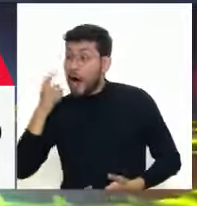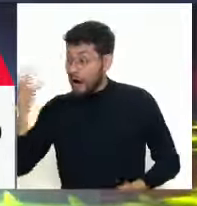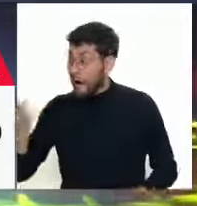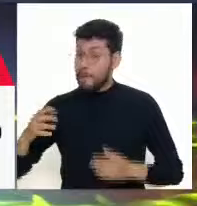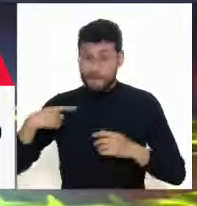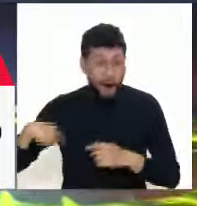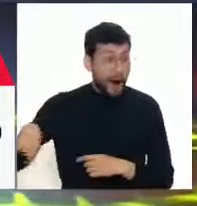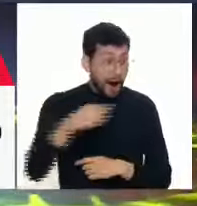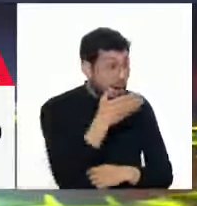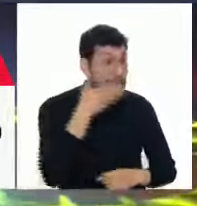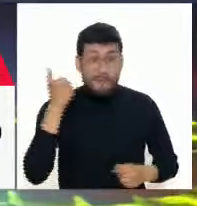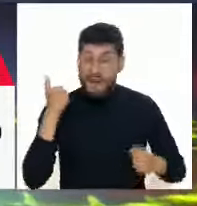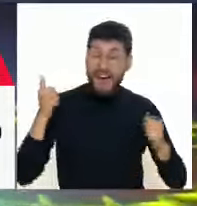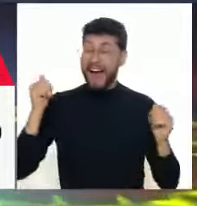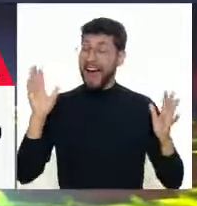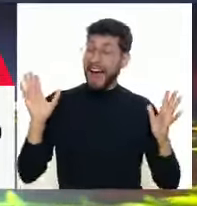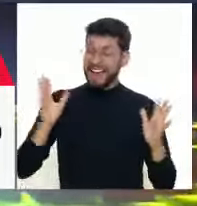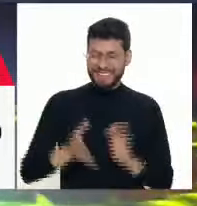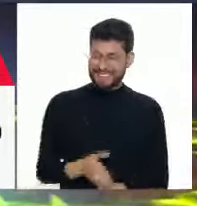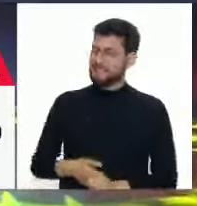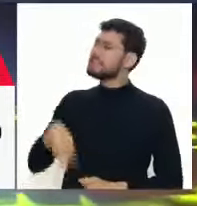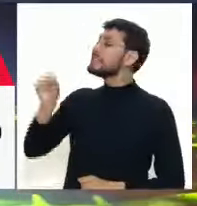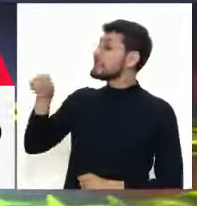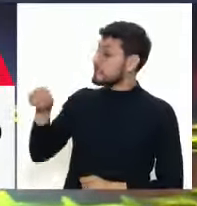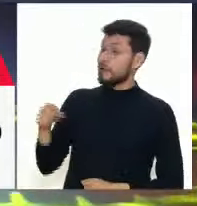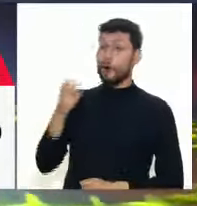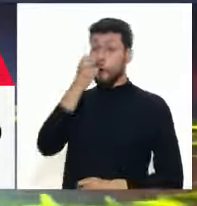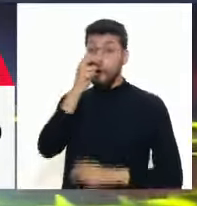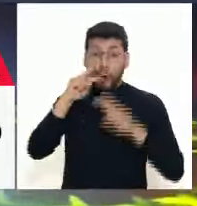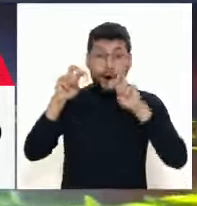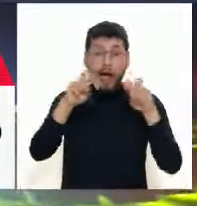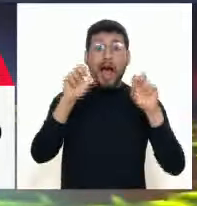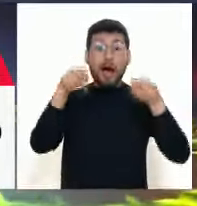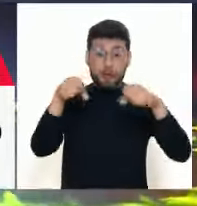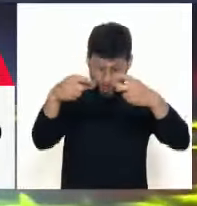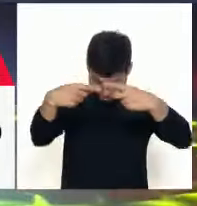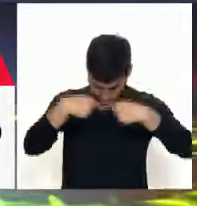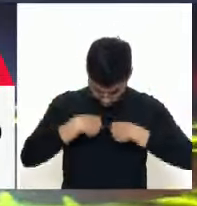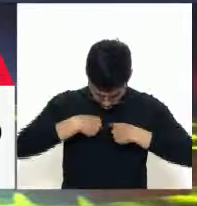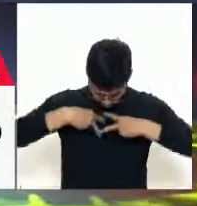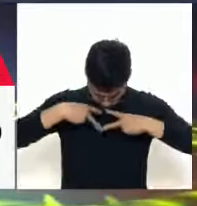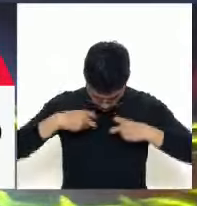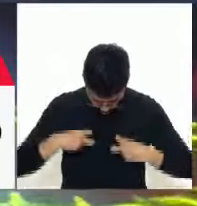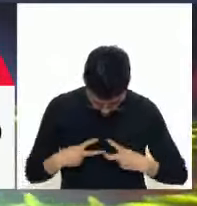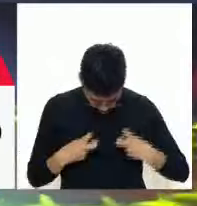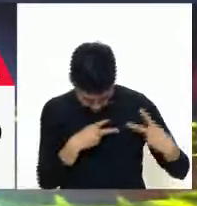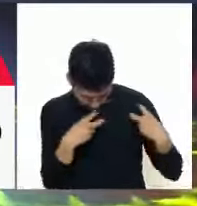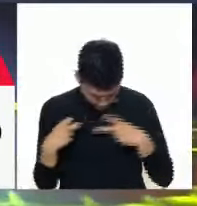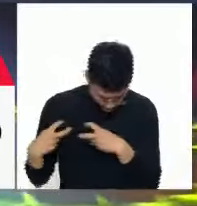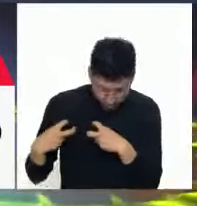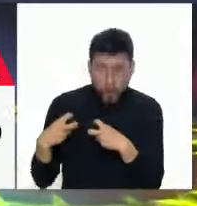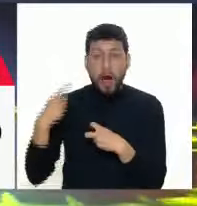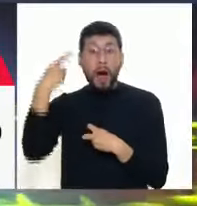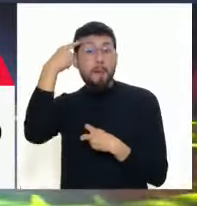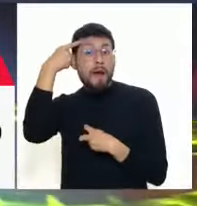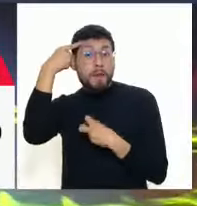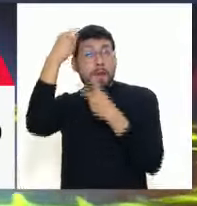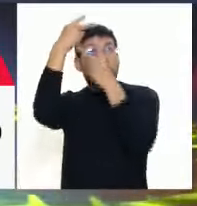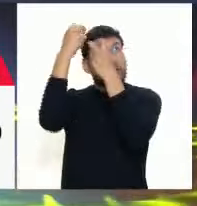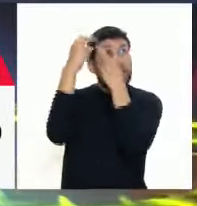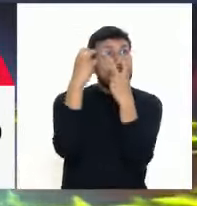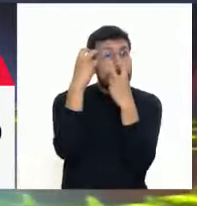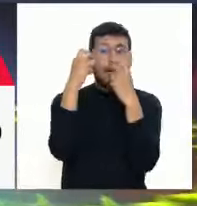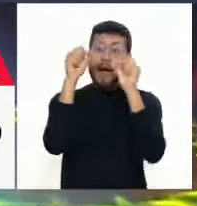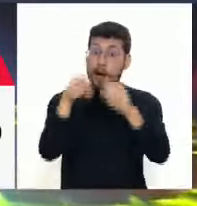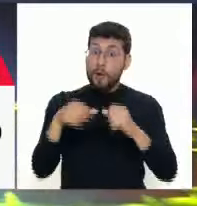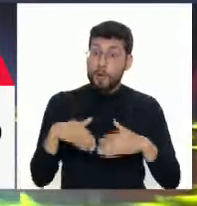conocernos mucho. Así es, la curiosidad nos invita a mirar dentro de nosotros, a revisar nuestros pensamientos